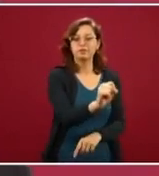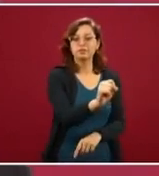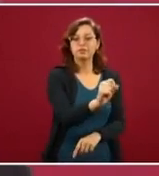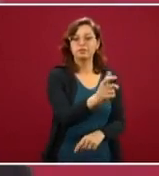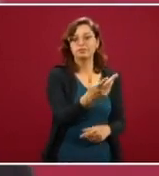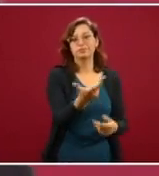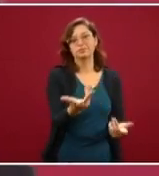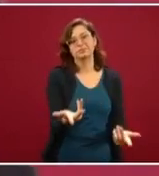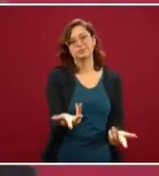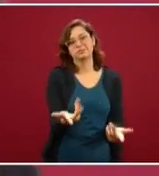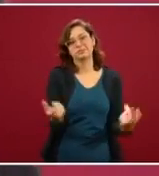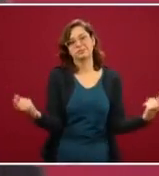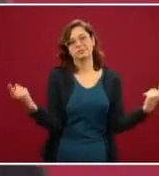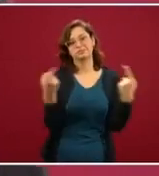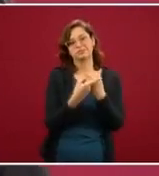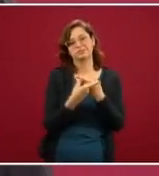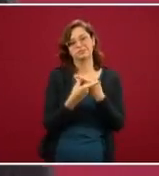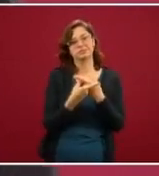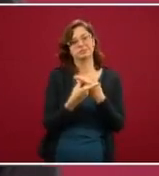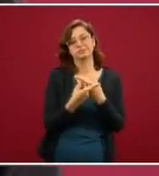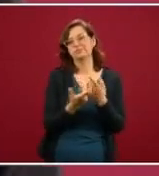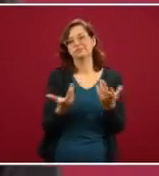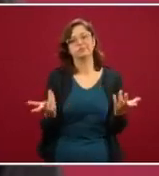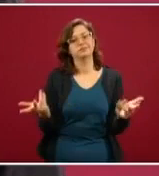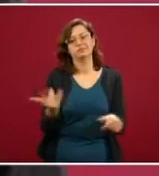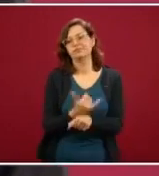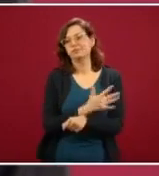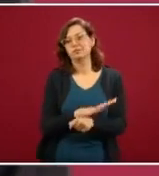de la delincuencia. No, pues así ya